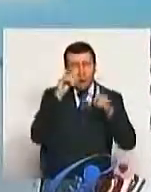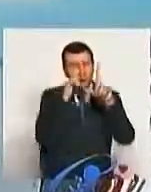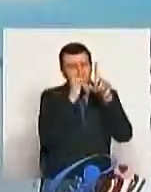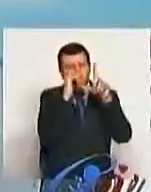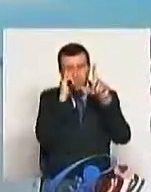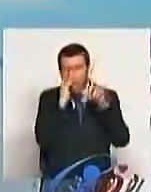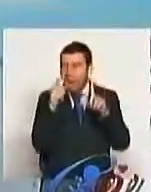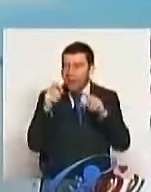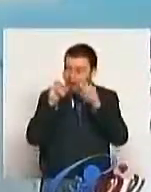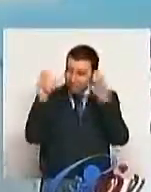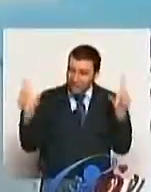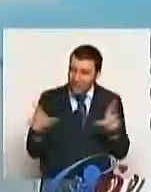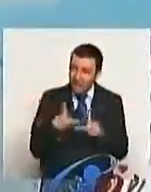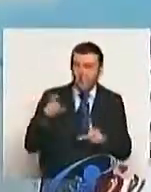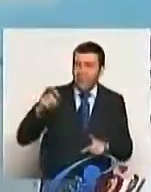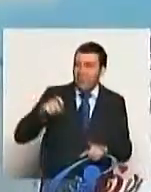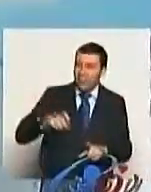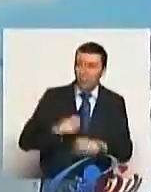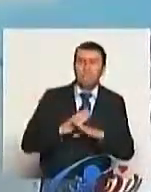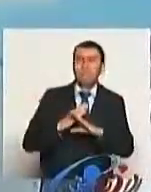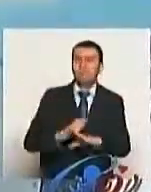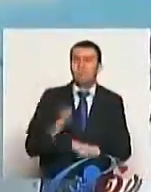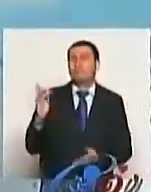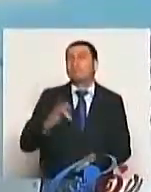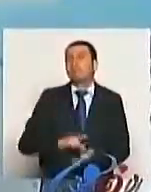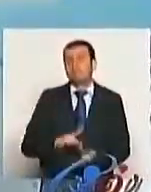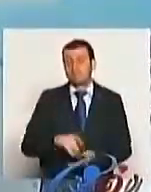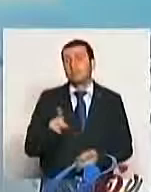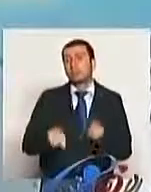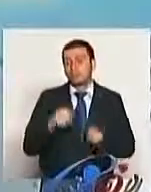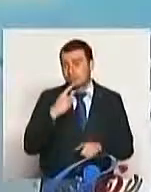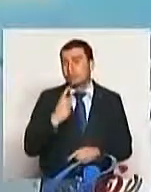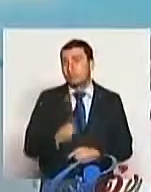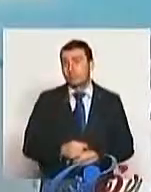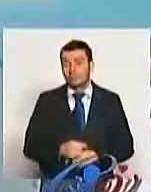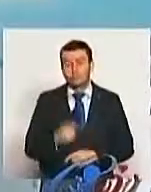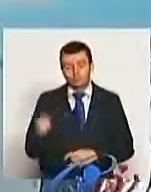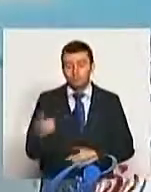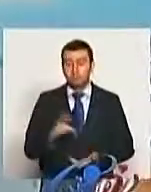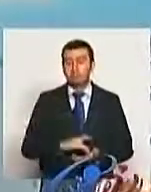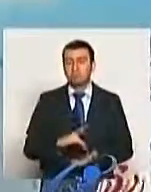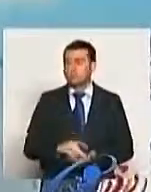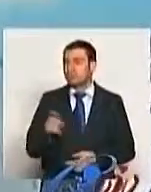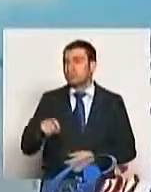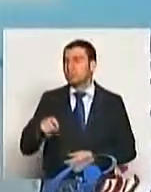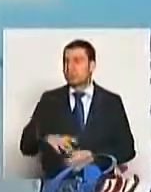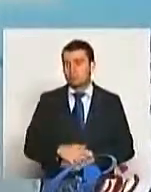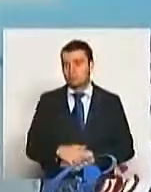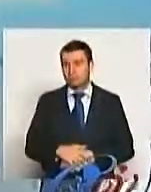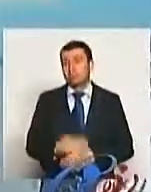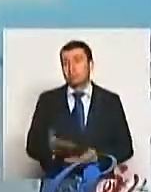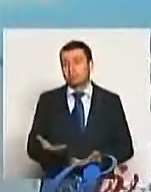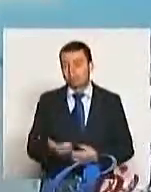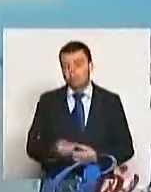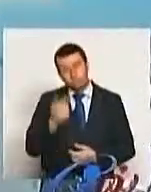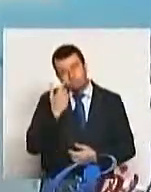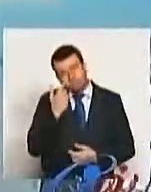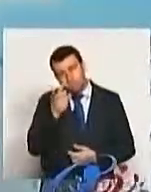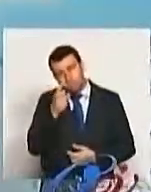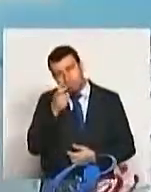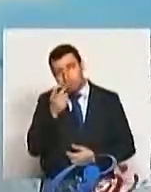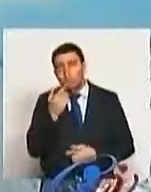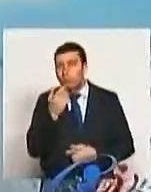muy importantes como la ecografía transvaginal para valorar endometrio y los mismos ovarios. Sí, en realidad las pacientes que se les ha sacado el